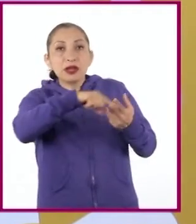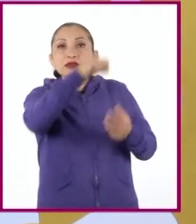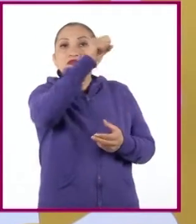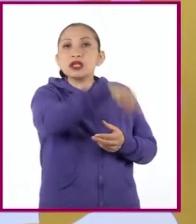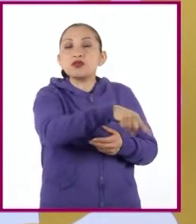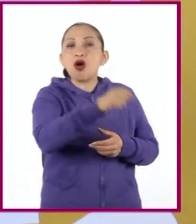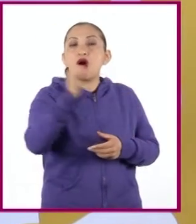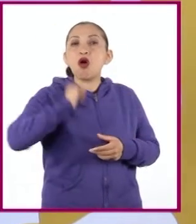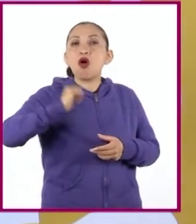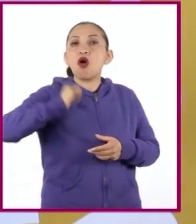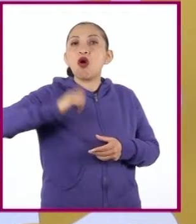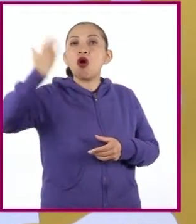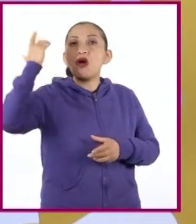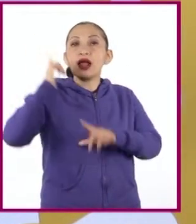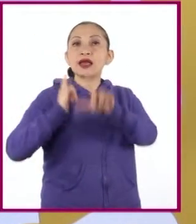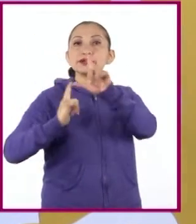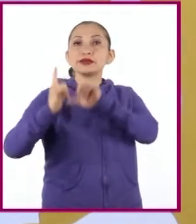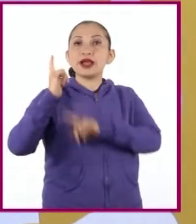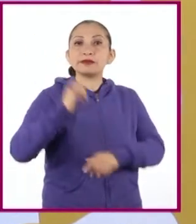en la antigua Grecia.